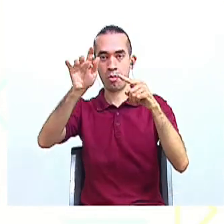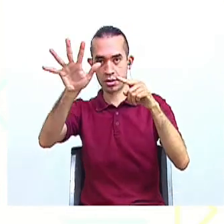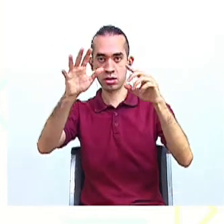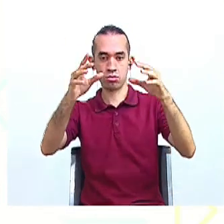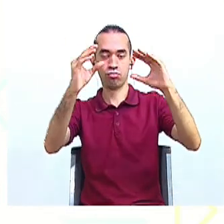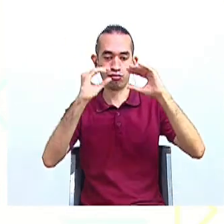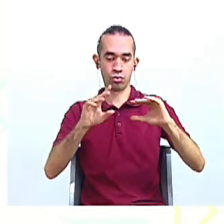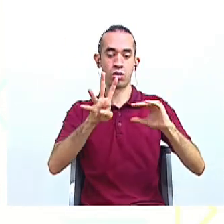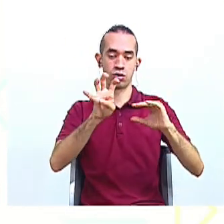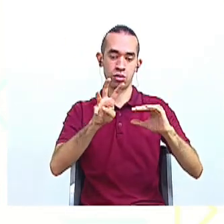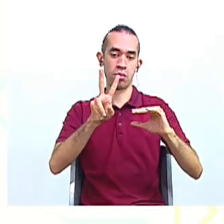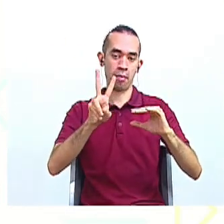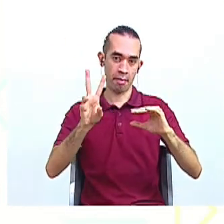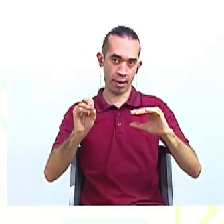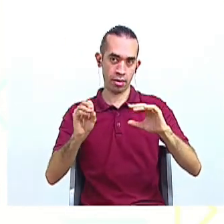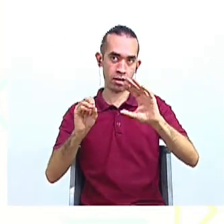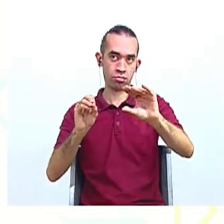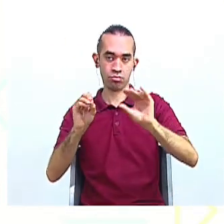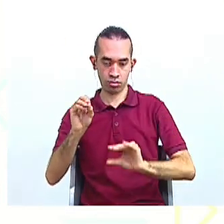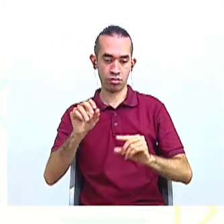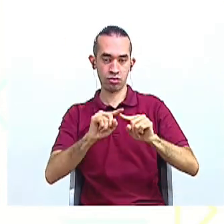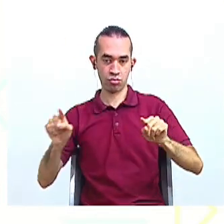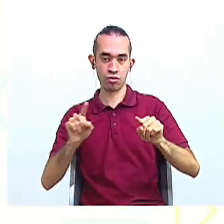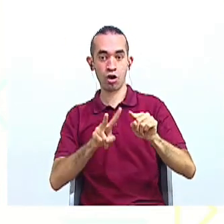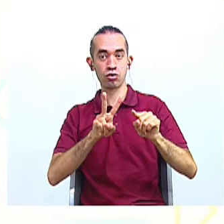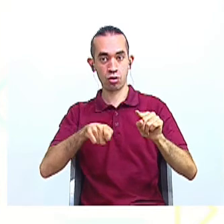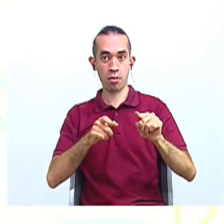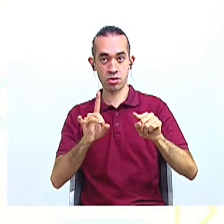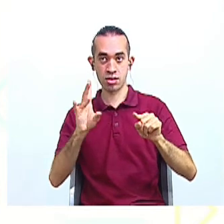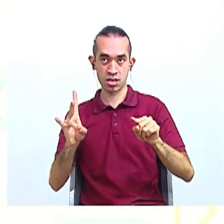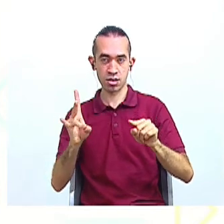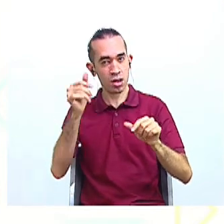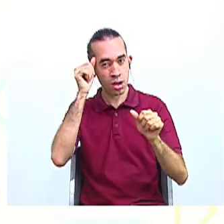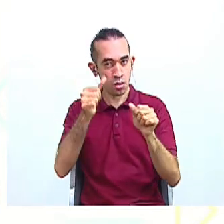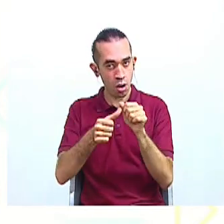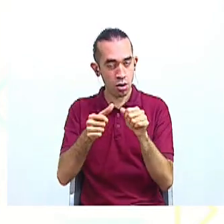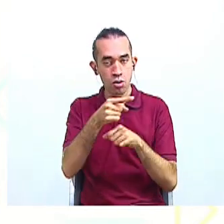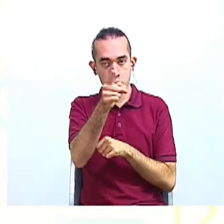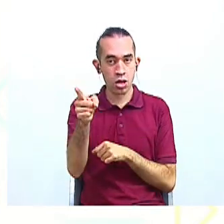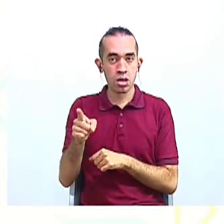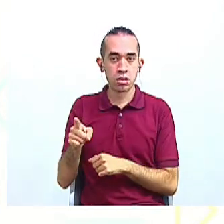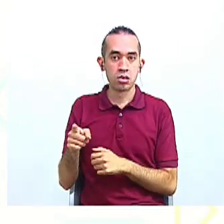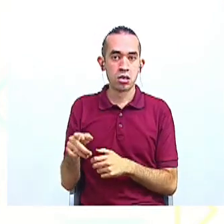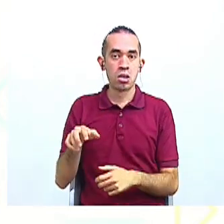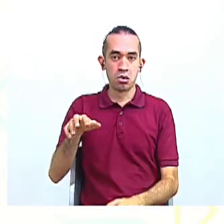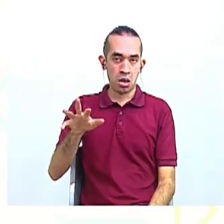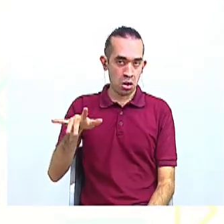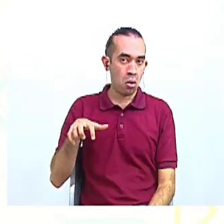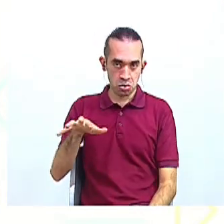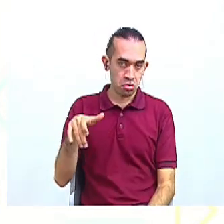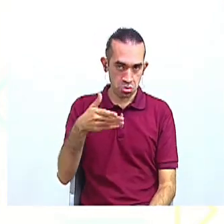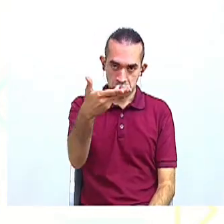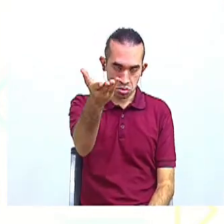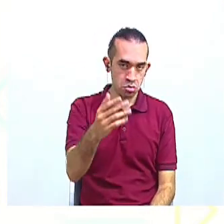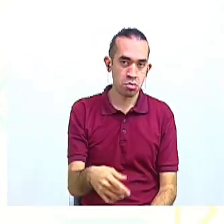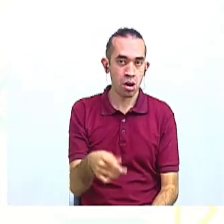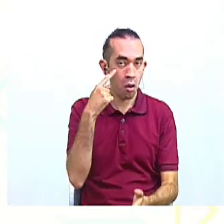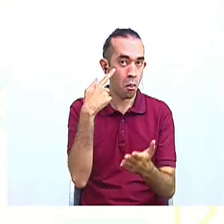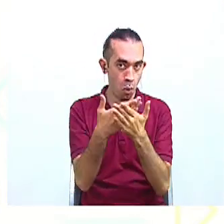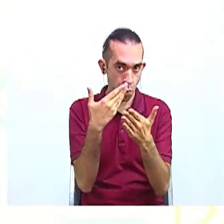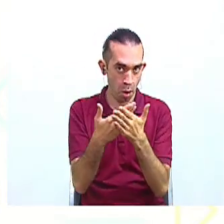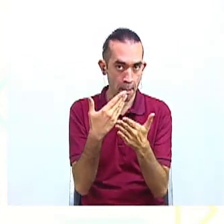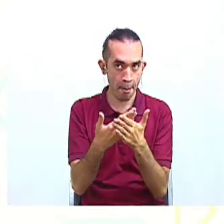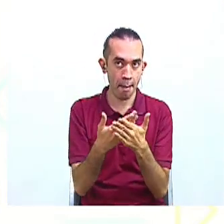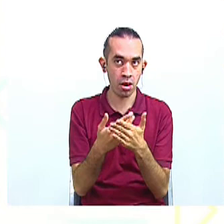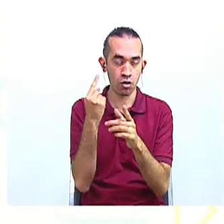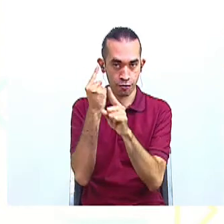420, dividido entre 2,87. Recuerden que ustedes tienen ahí para realizar sus cálculos. Verifiquen